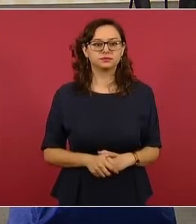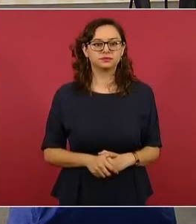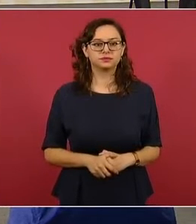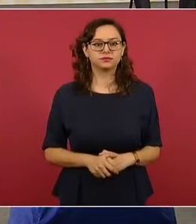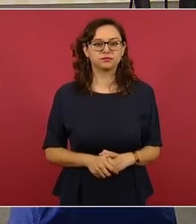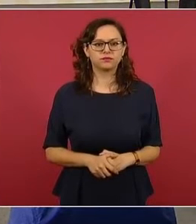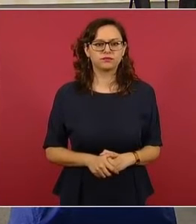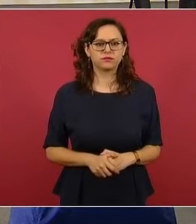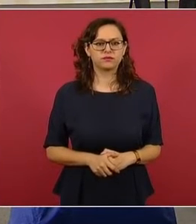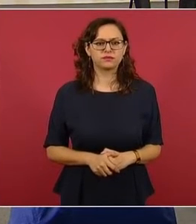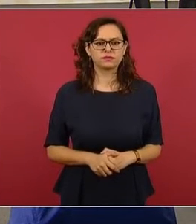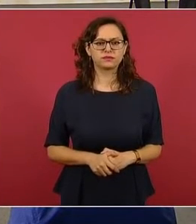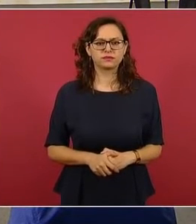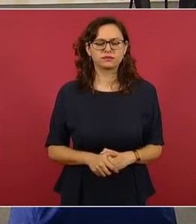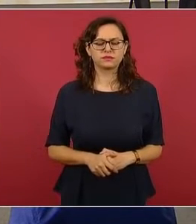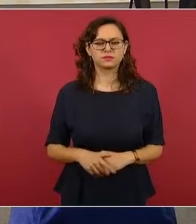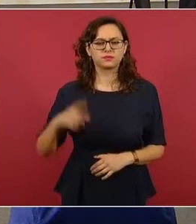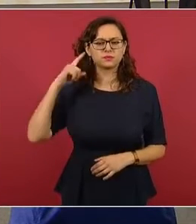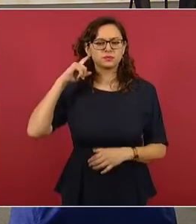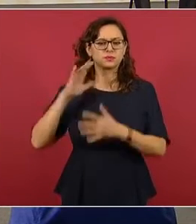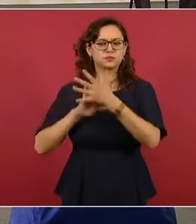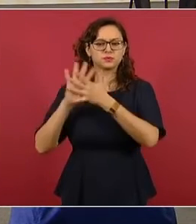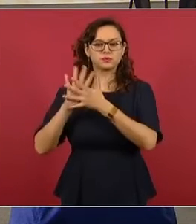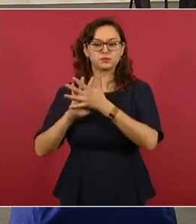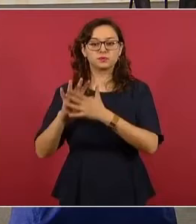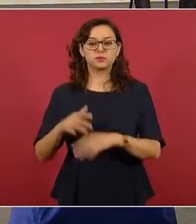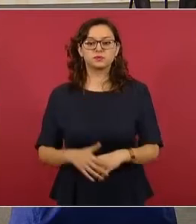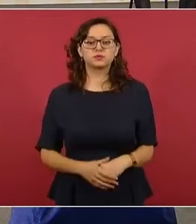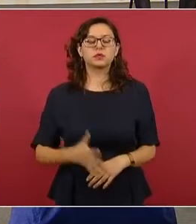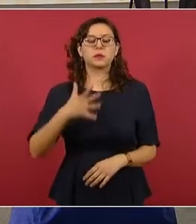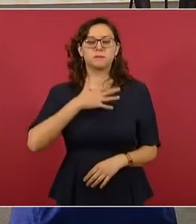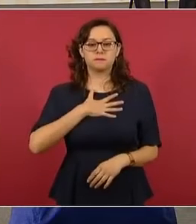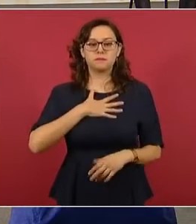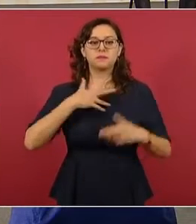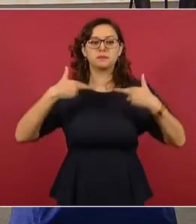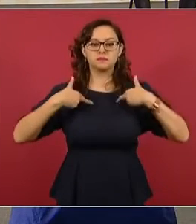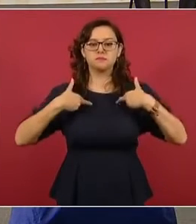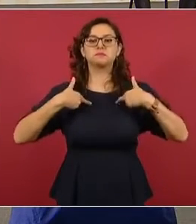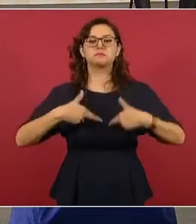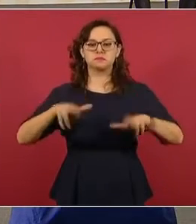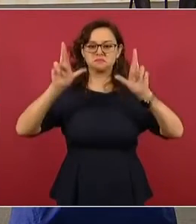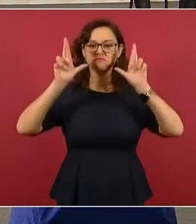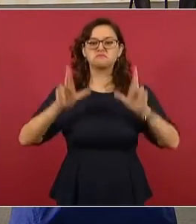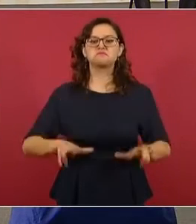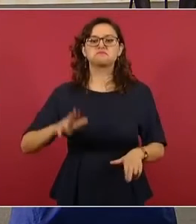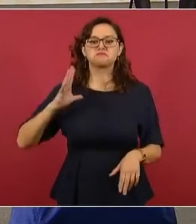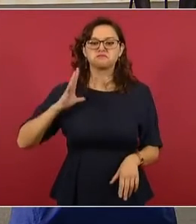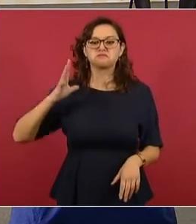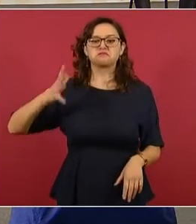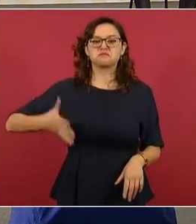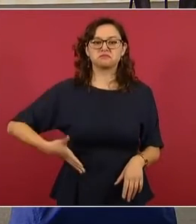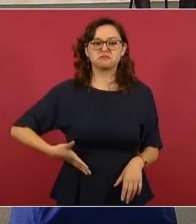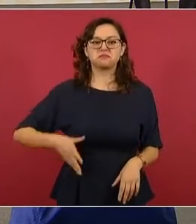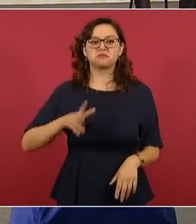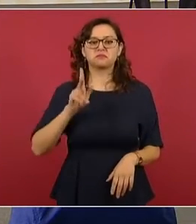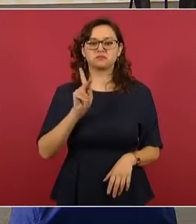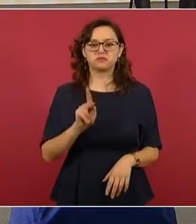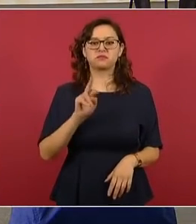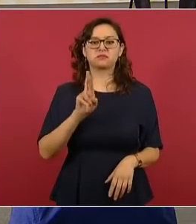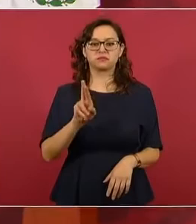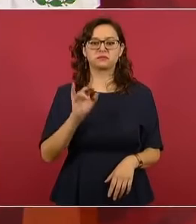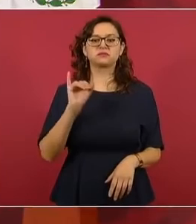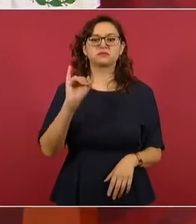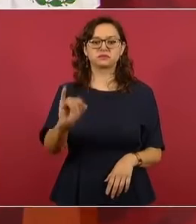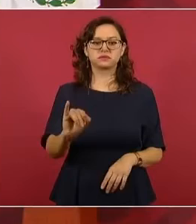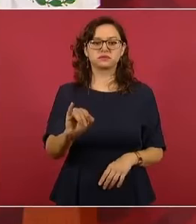¡Vamos en coalición! También es un orgullo compartir esta coalición